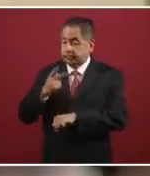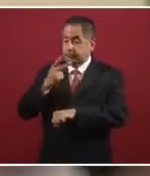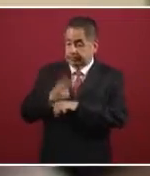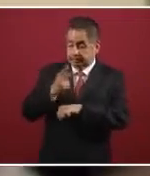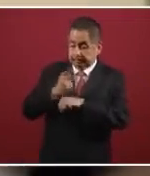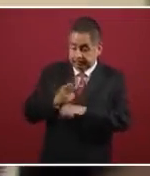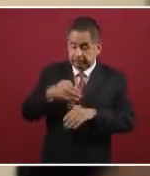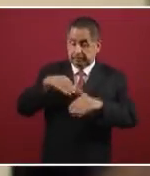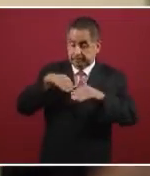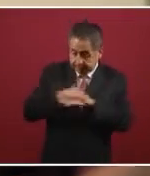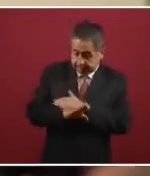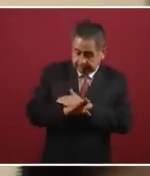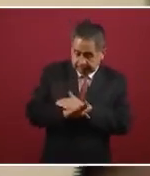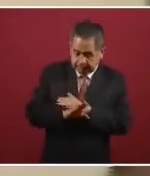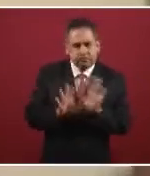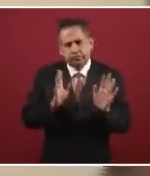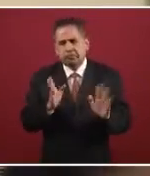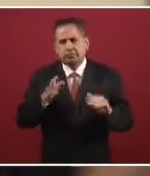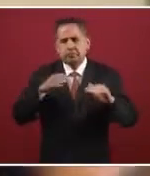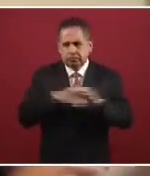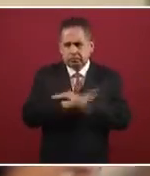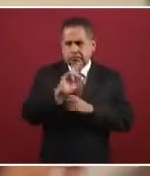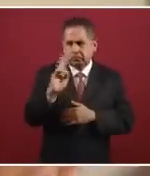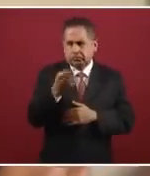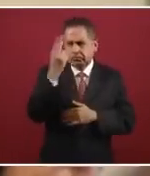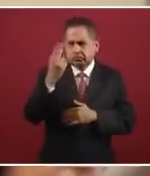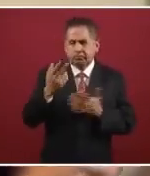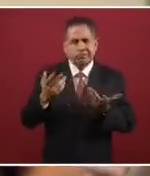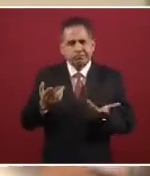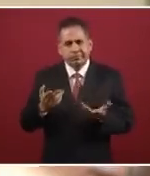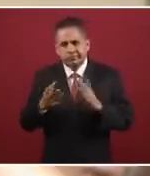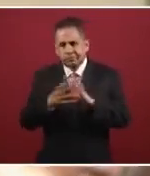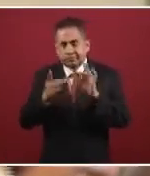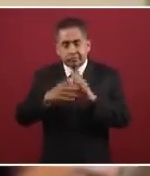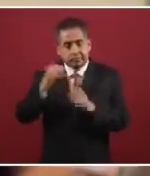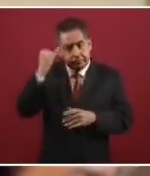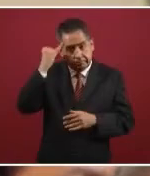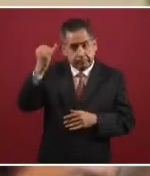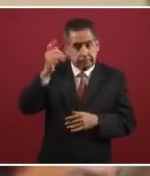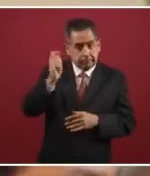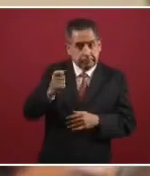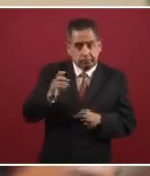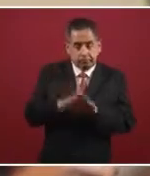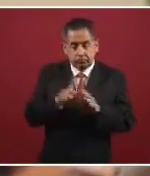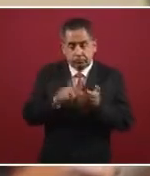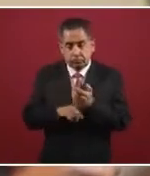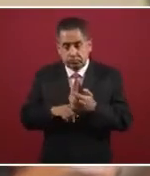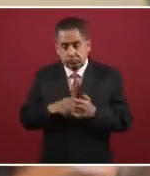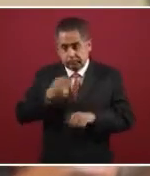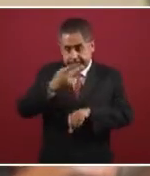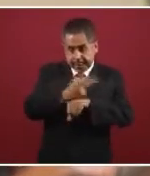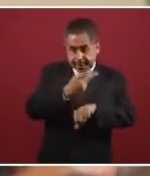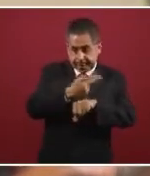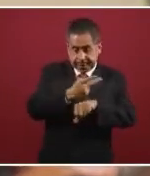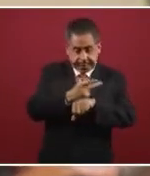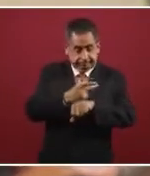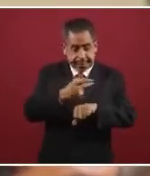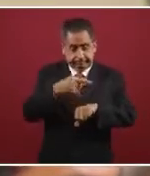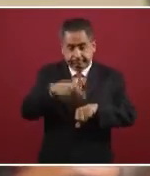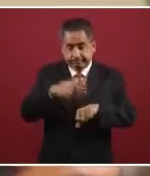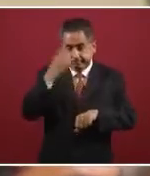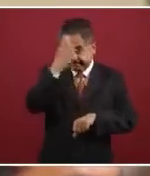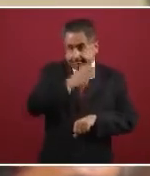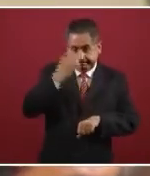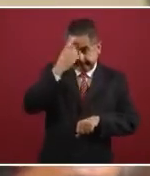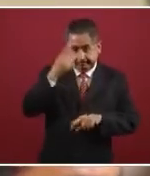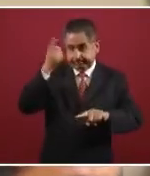bachillerato ingresa a la escuela superior. ¿Usted estaría planteando entonces eliminar el examen